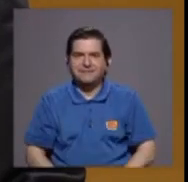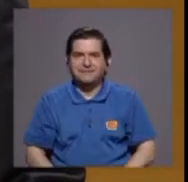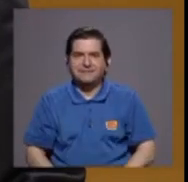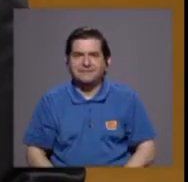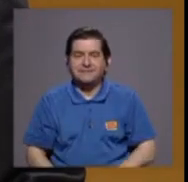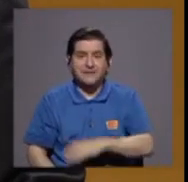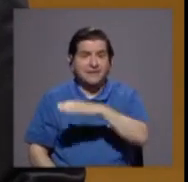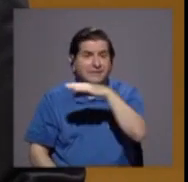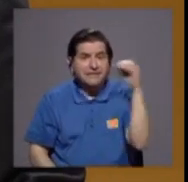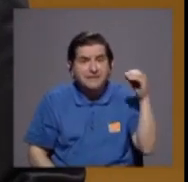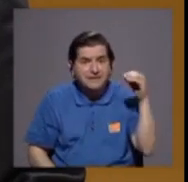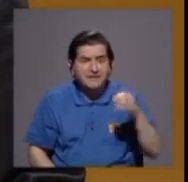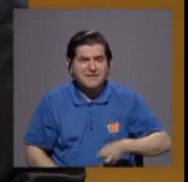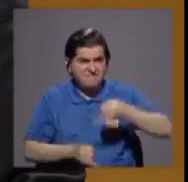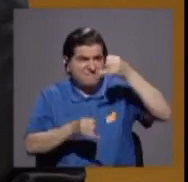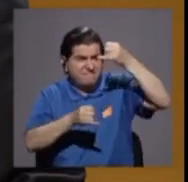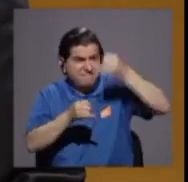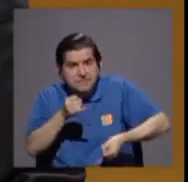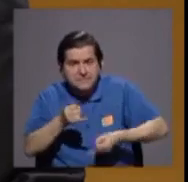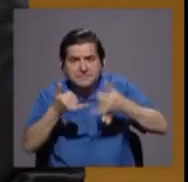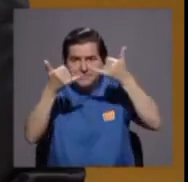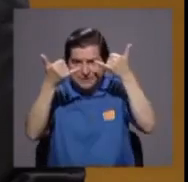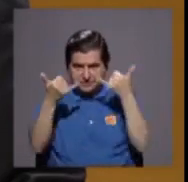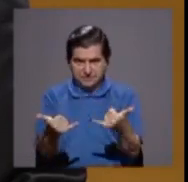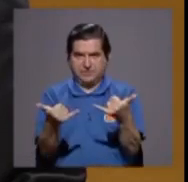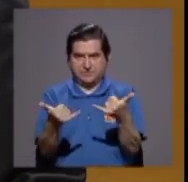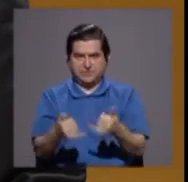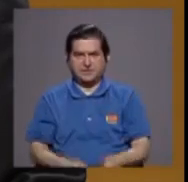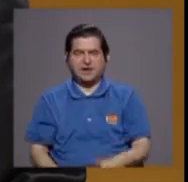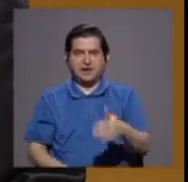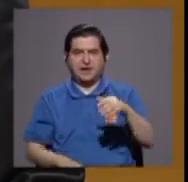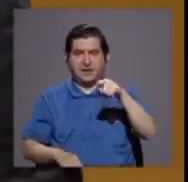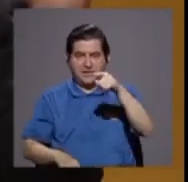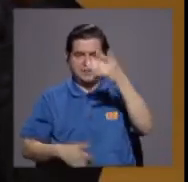cuándo se terminará finalmente